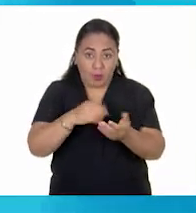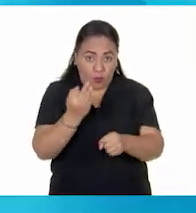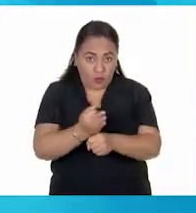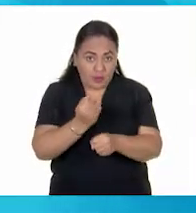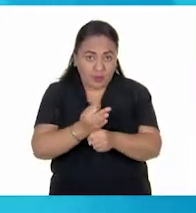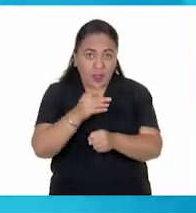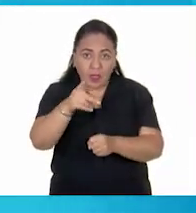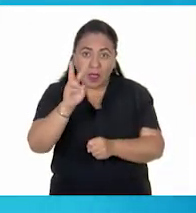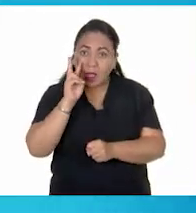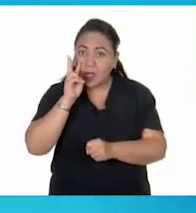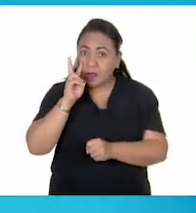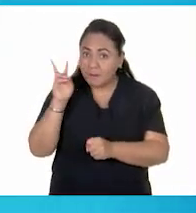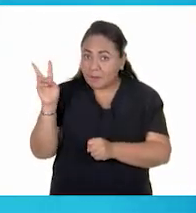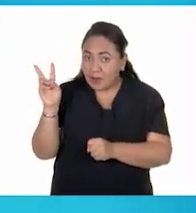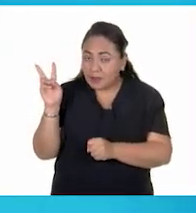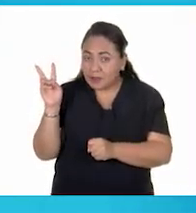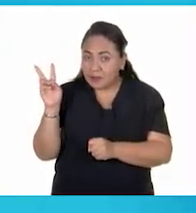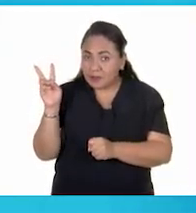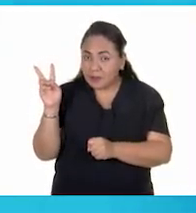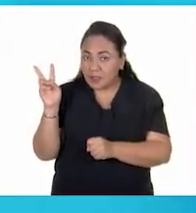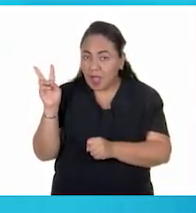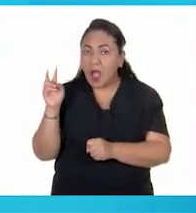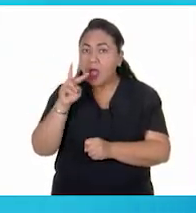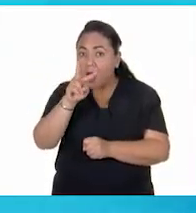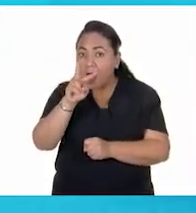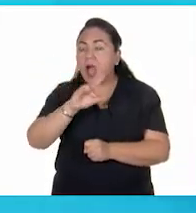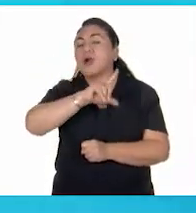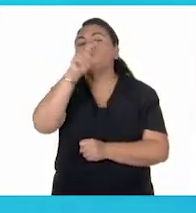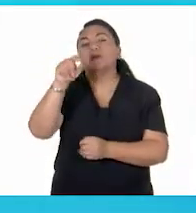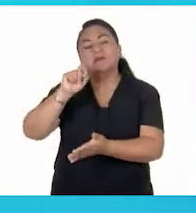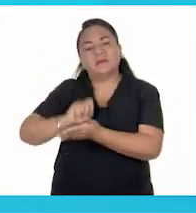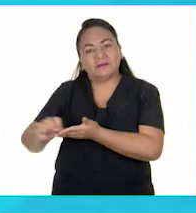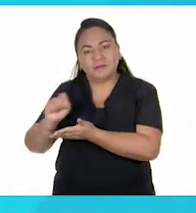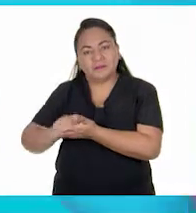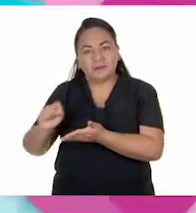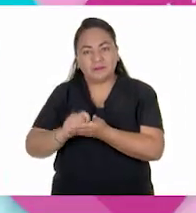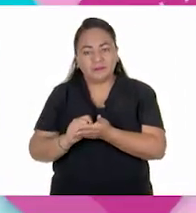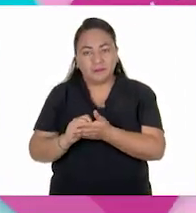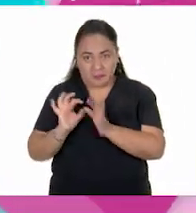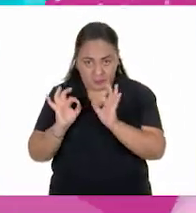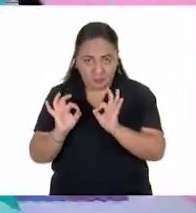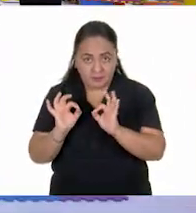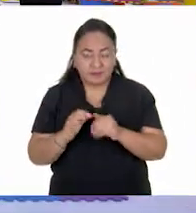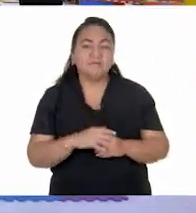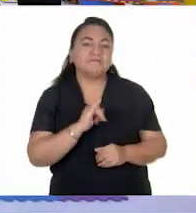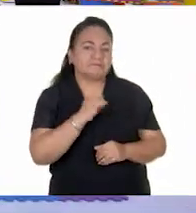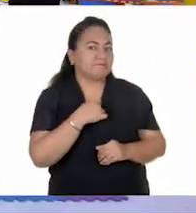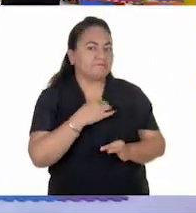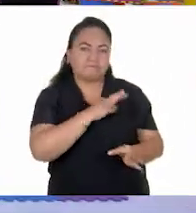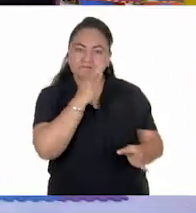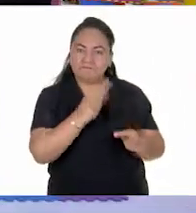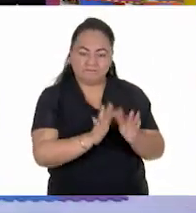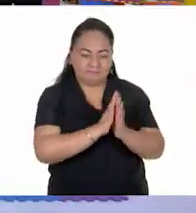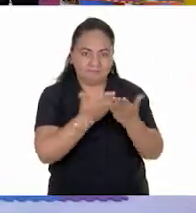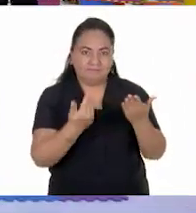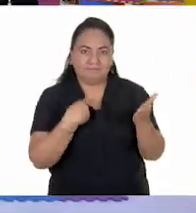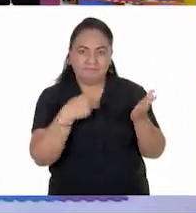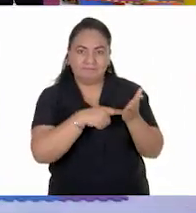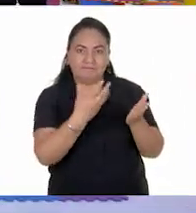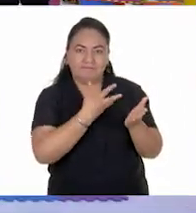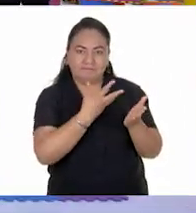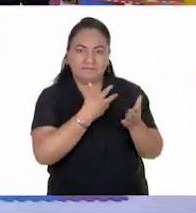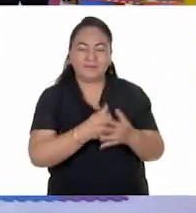hacer, ustedes van a poder hacerlo sin ninguna dificultad. ¿Estás lista, Pili? Yo ya estoy listísima. Aquí tengo el libro en la